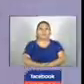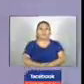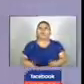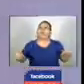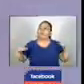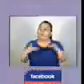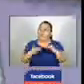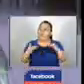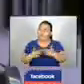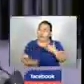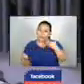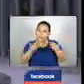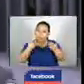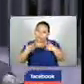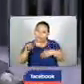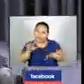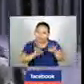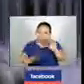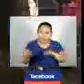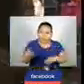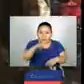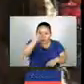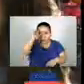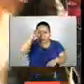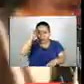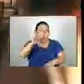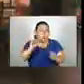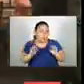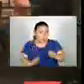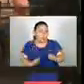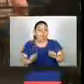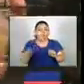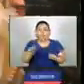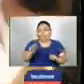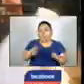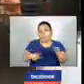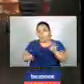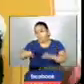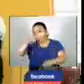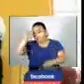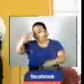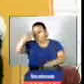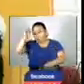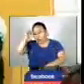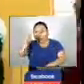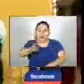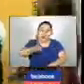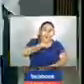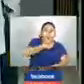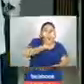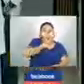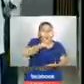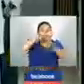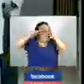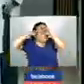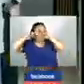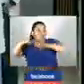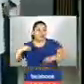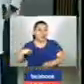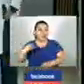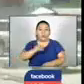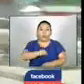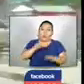Además, cabe destacar que algunos trabajadores tienen una salvedad de estas restricciones, tales como trabajadores de medios de comunicación, médicos